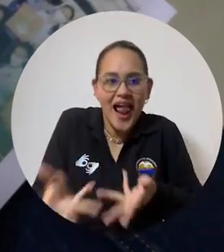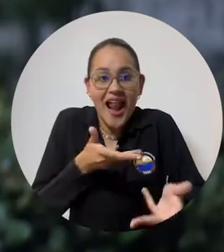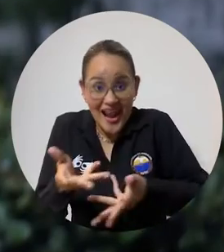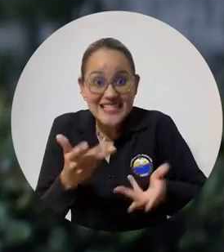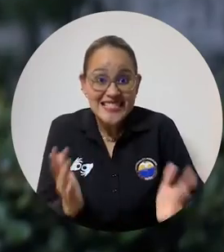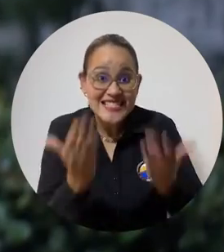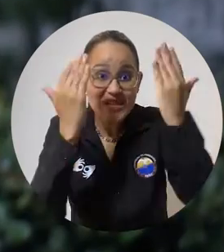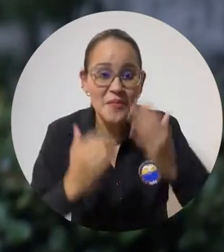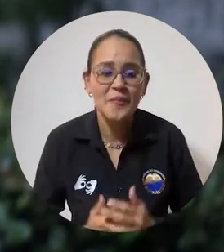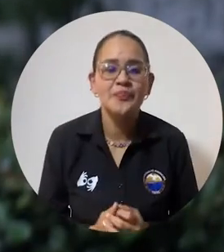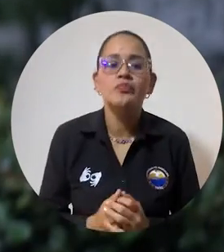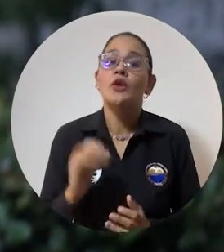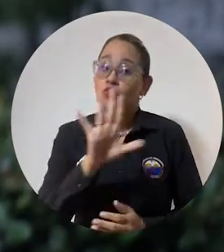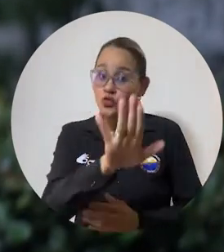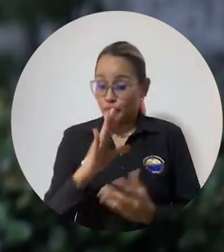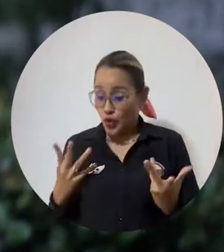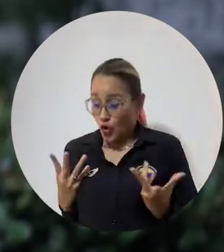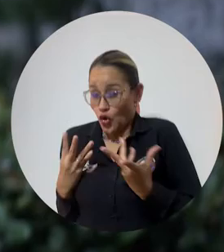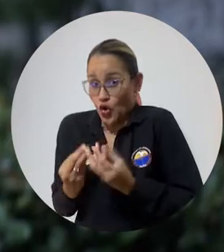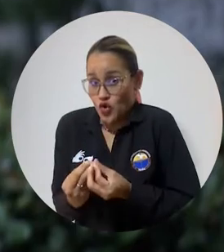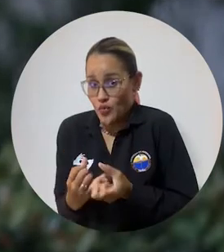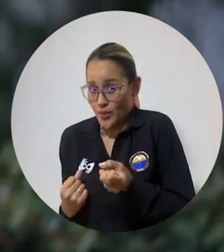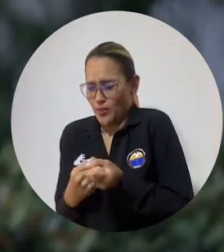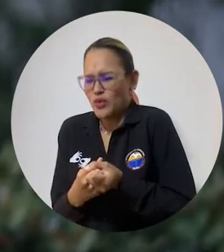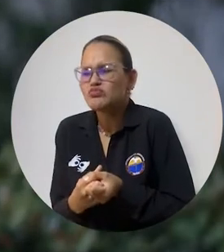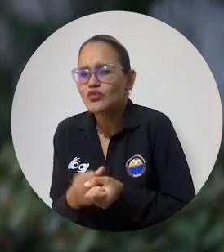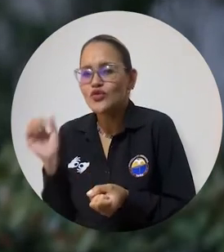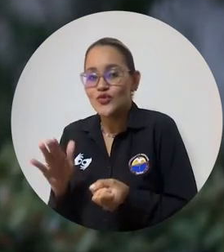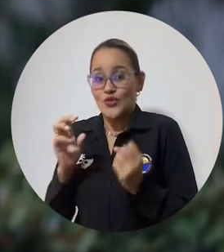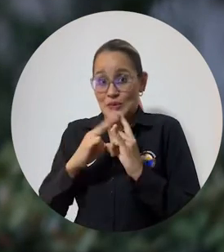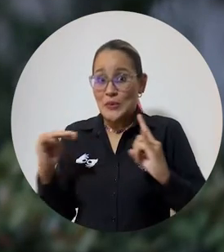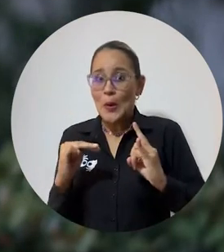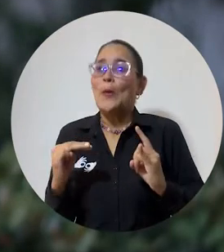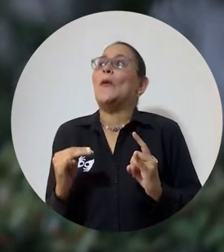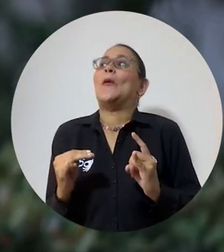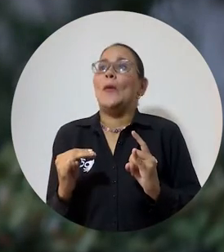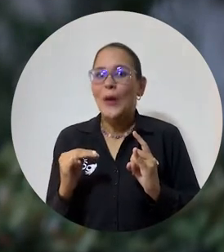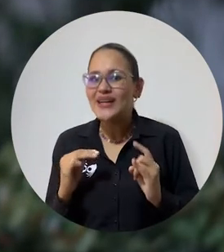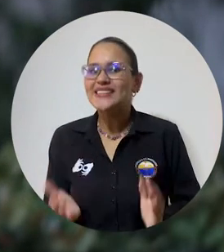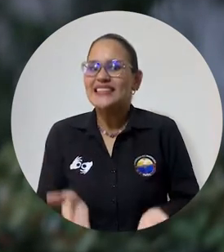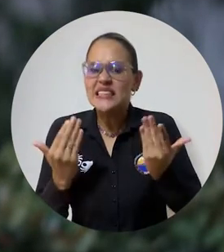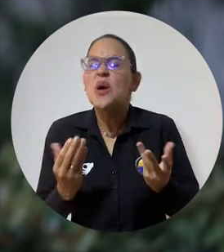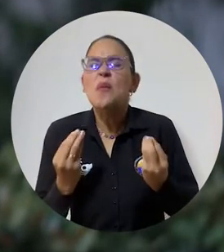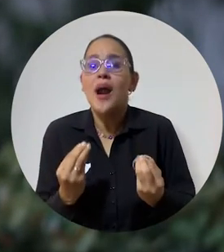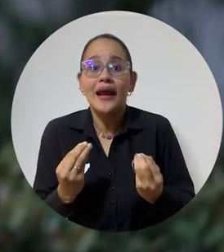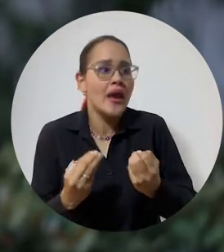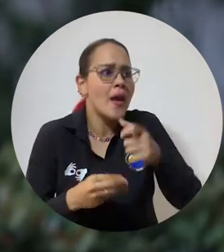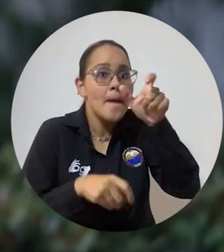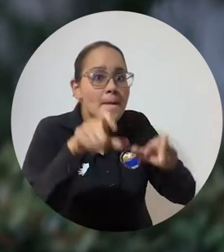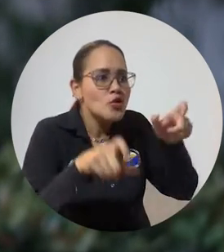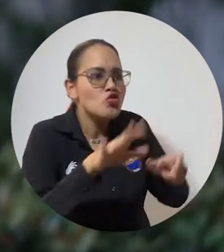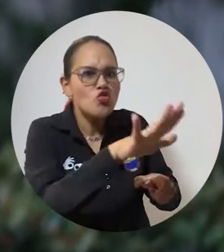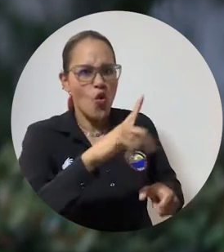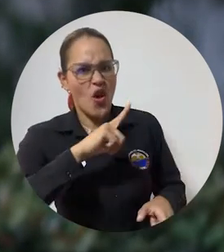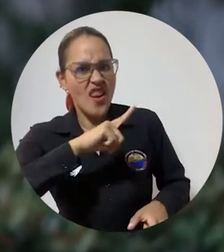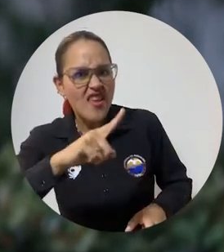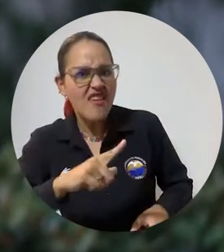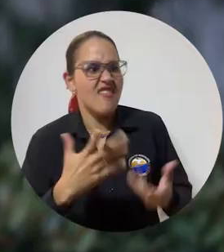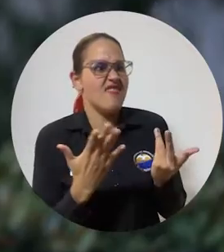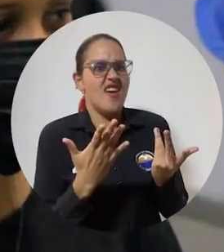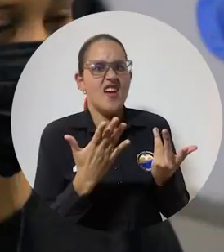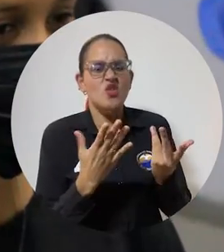buena iniciativa por parte del voluntario Unimagdalena, ya que busca enlazar esos líderes sociales, esas